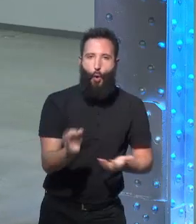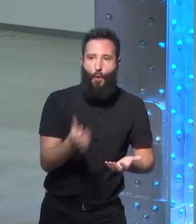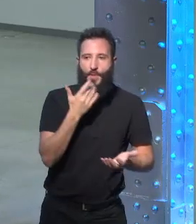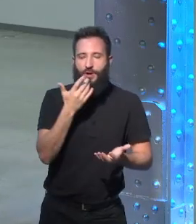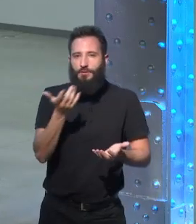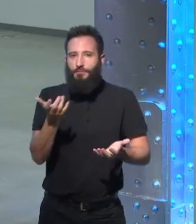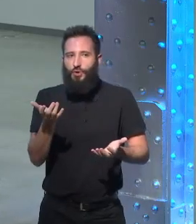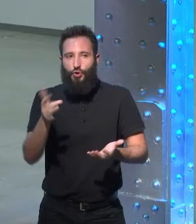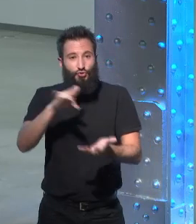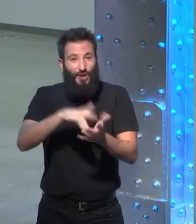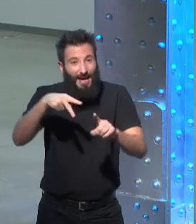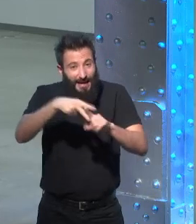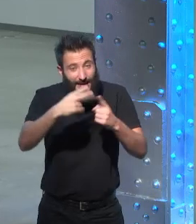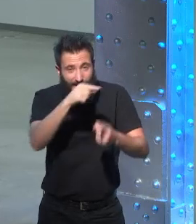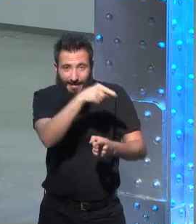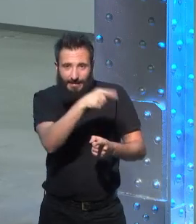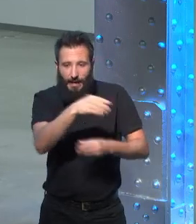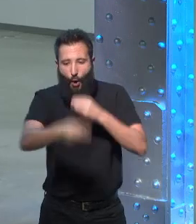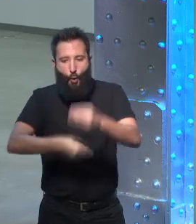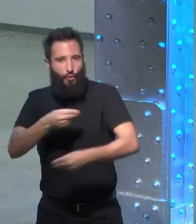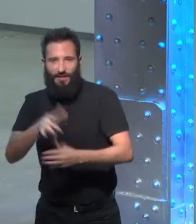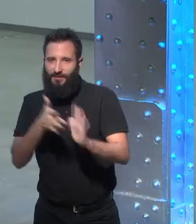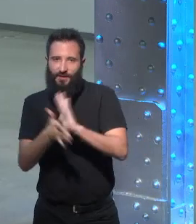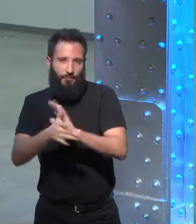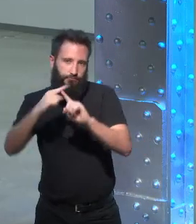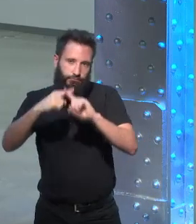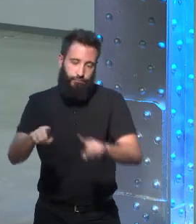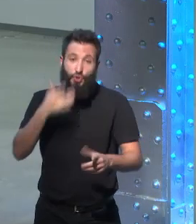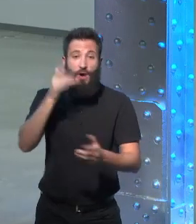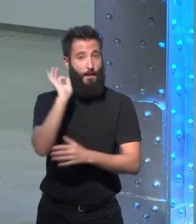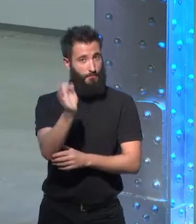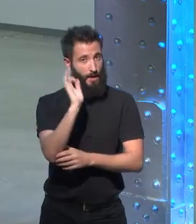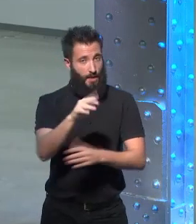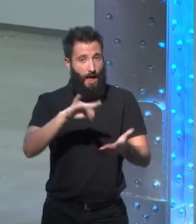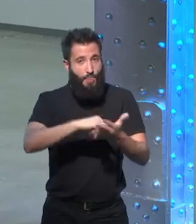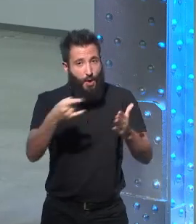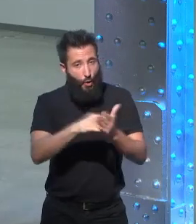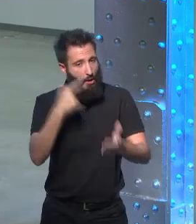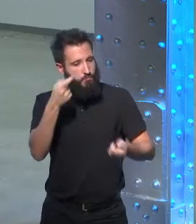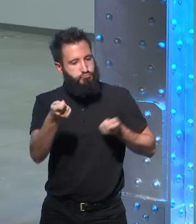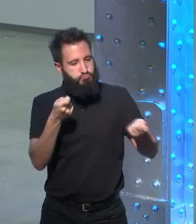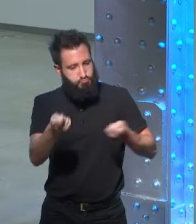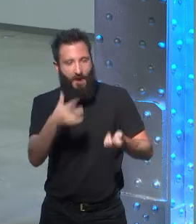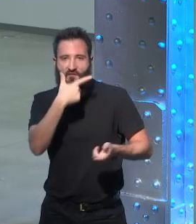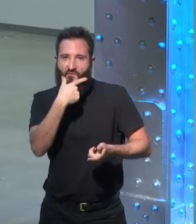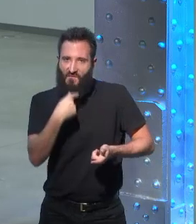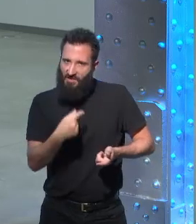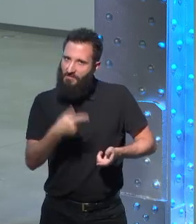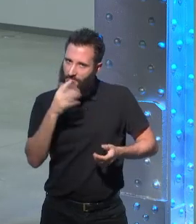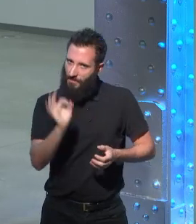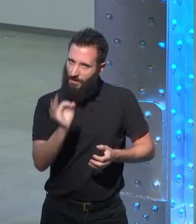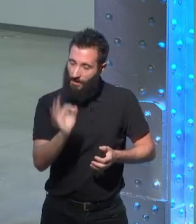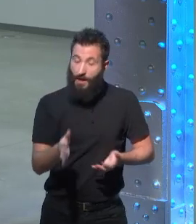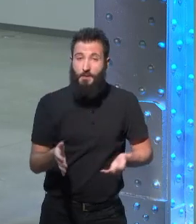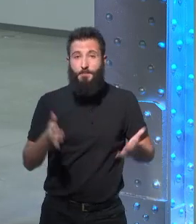de utilizar estas herramientas. Y es verdad que dominan la tecnología, además con una facilidad tremenda.